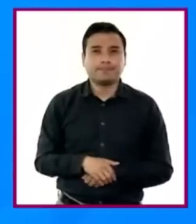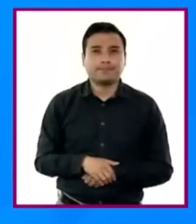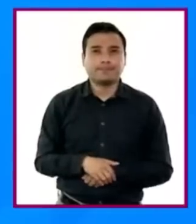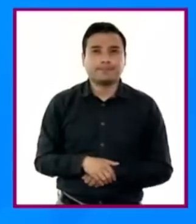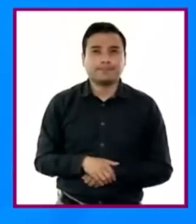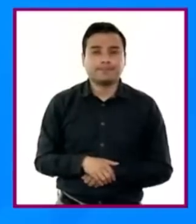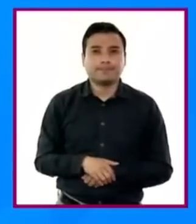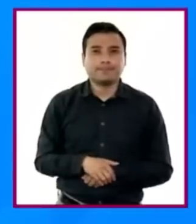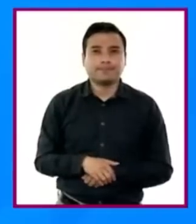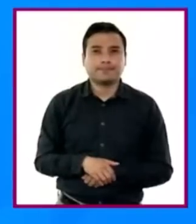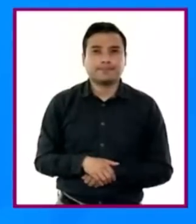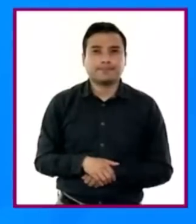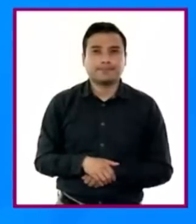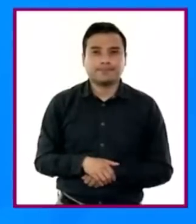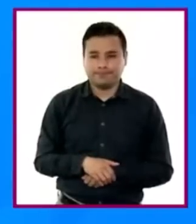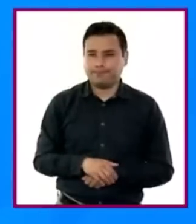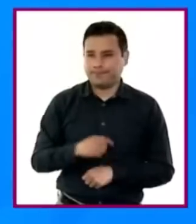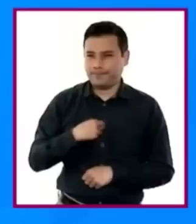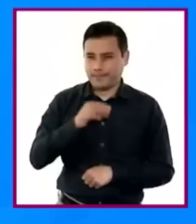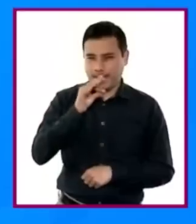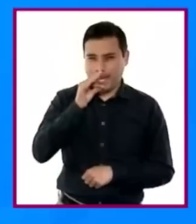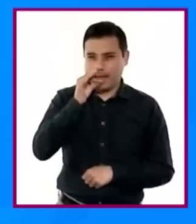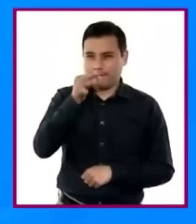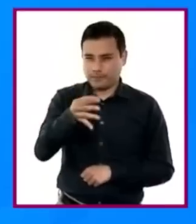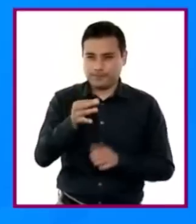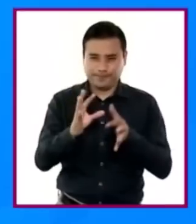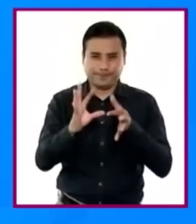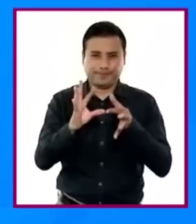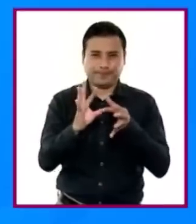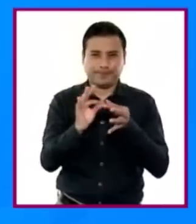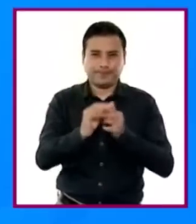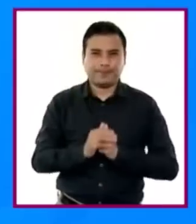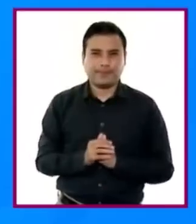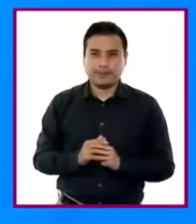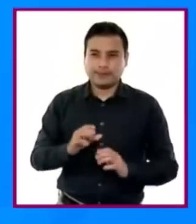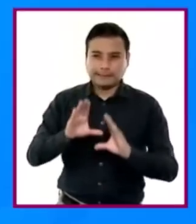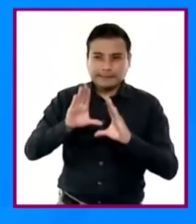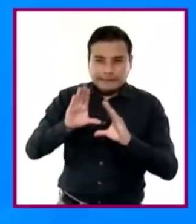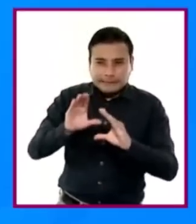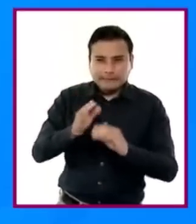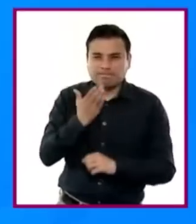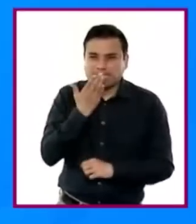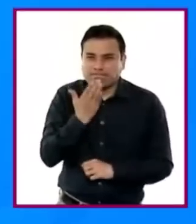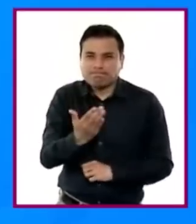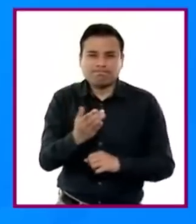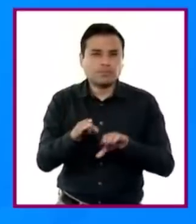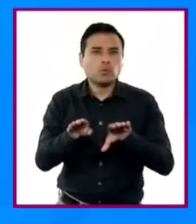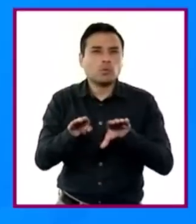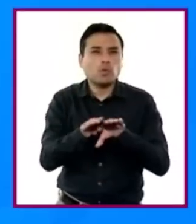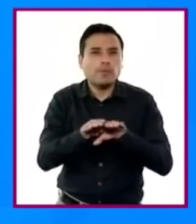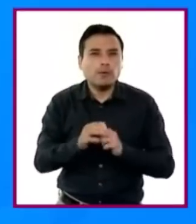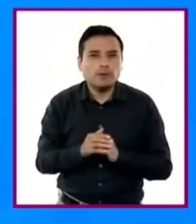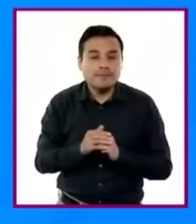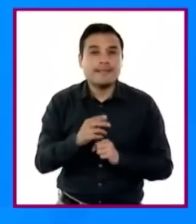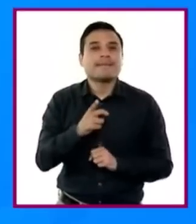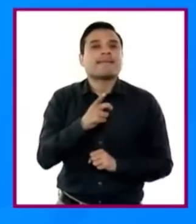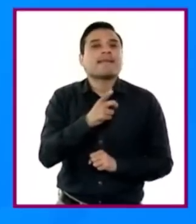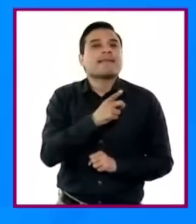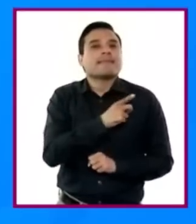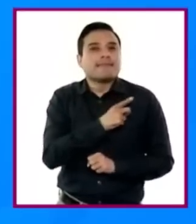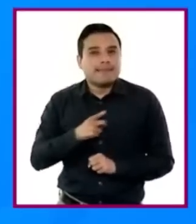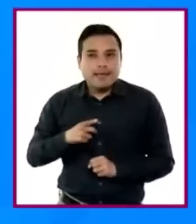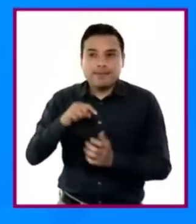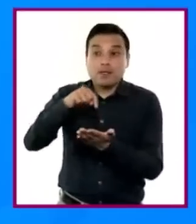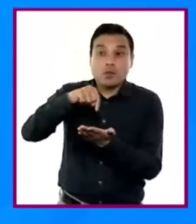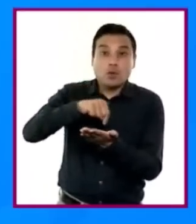es necesario precisar que para lograrlo se requieren ambientes de aprendizaje en los que niñas y